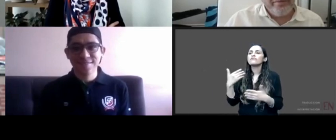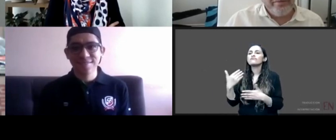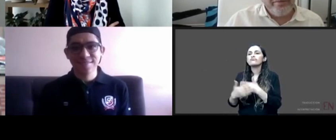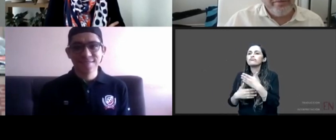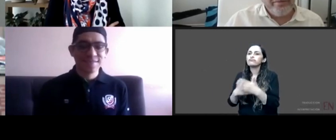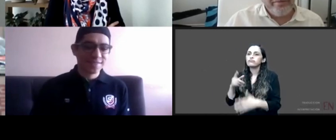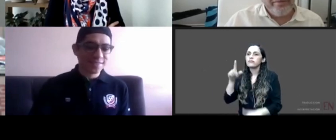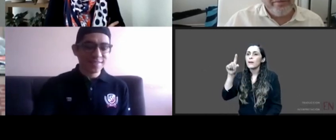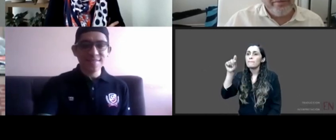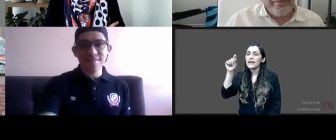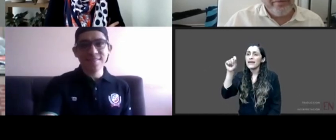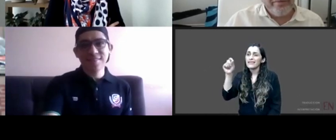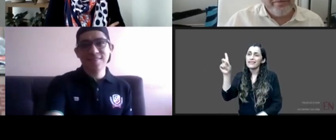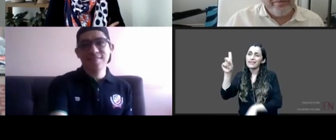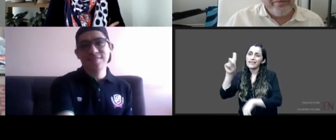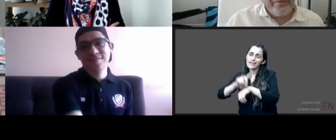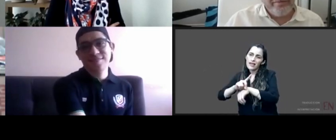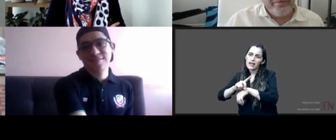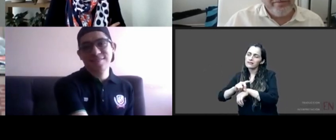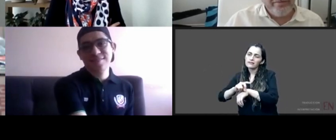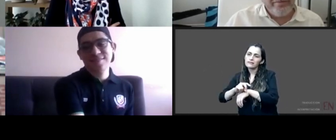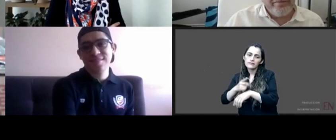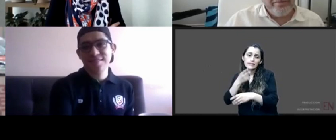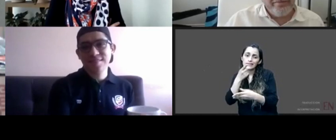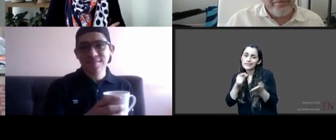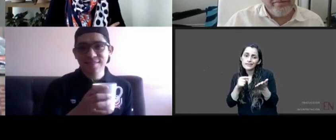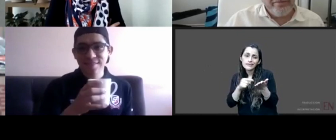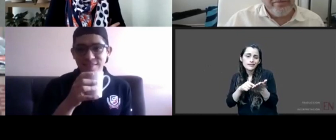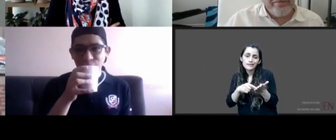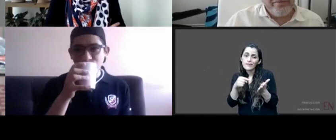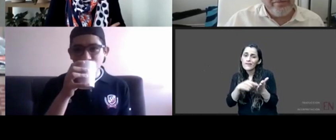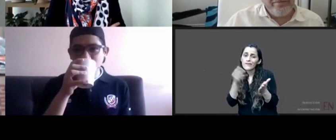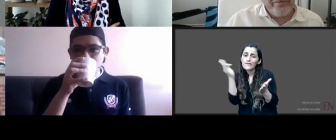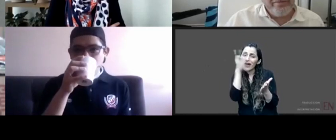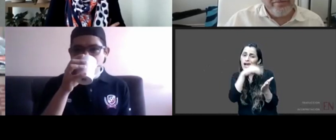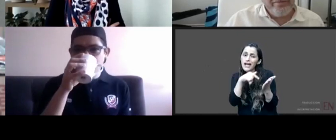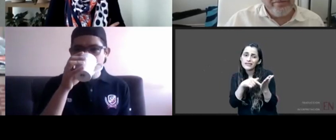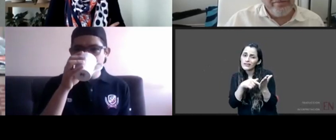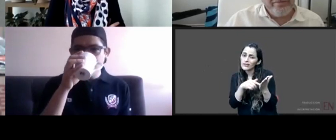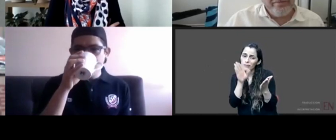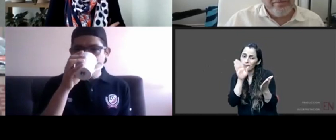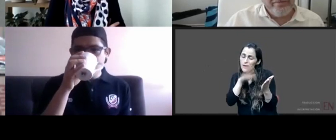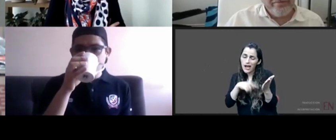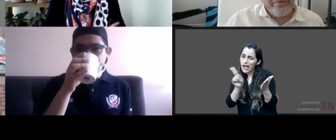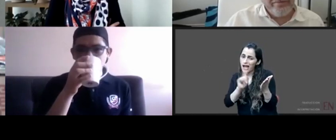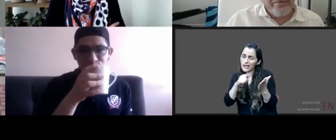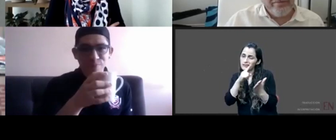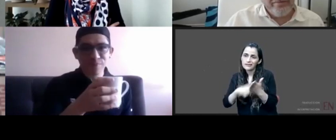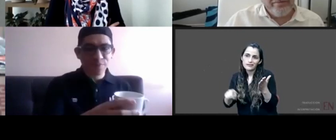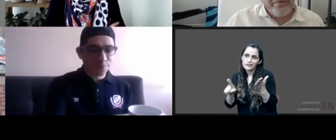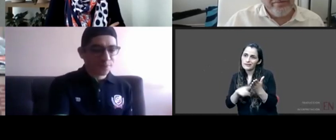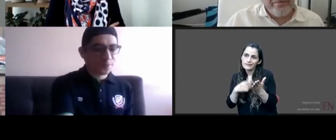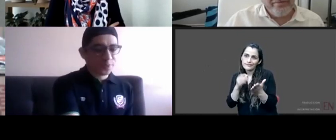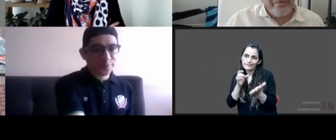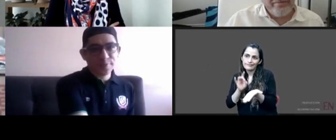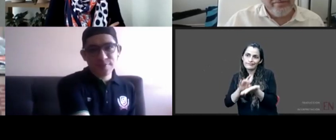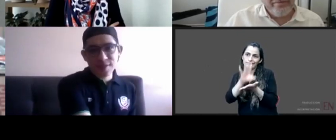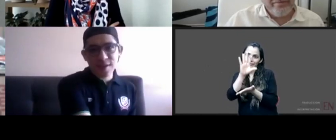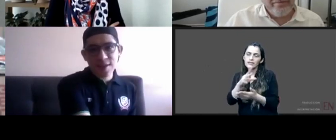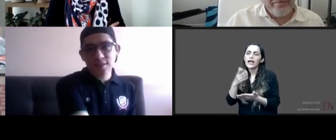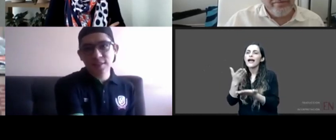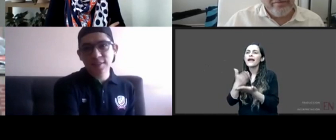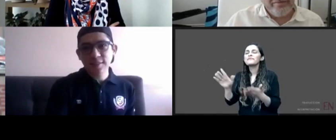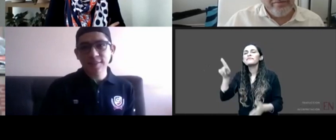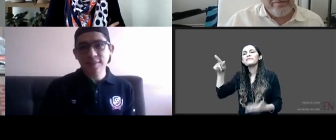días me dan de baja porque pues no, mis documentos no estaban en regla. Además, la maestra decía